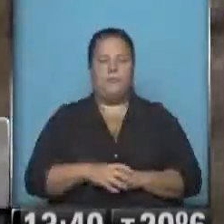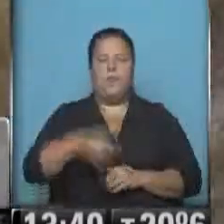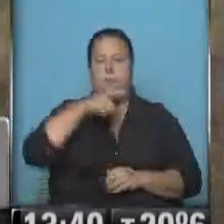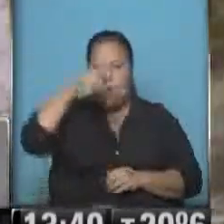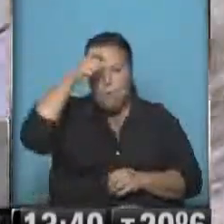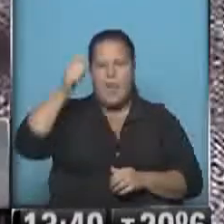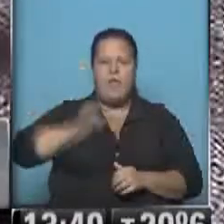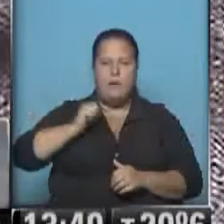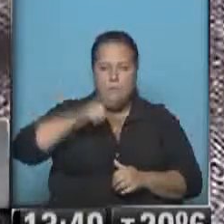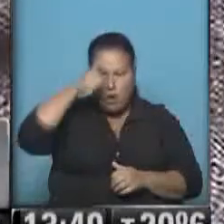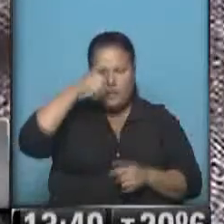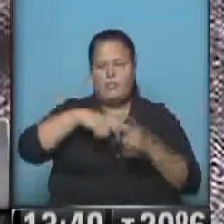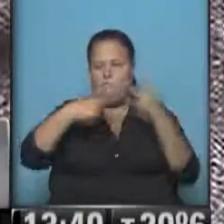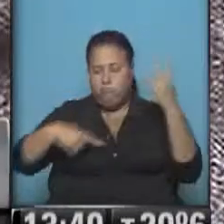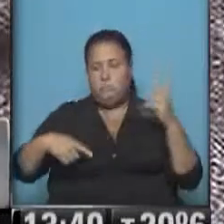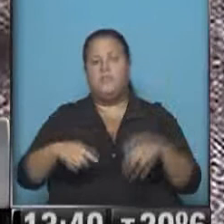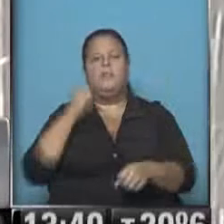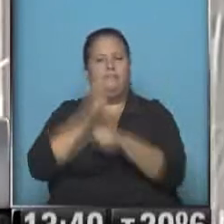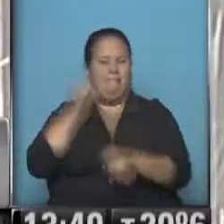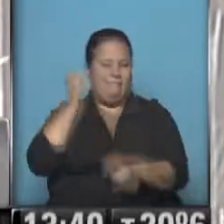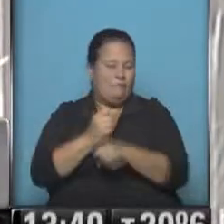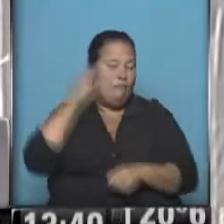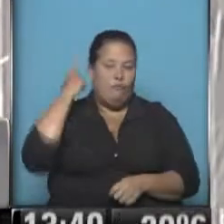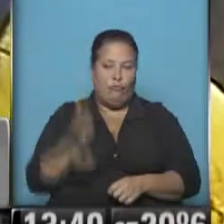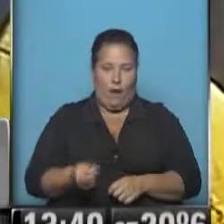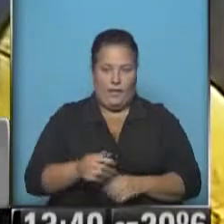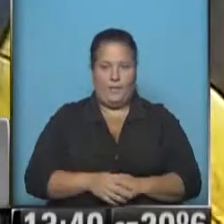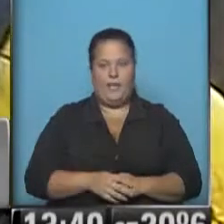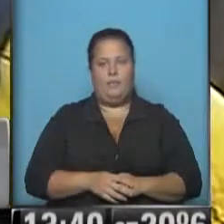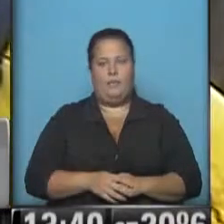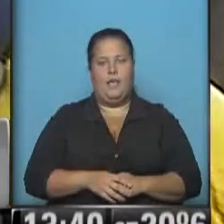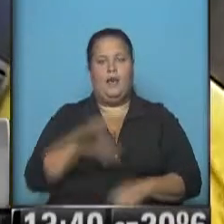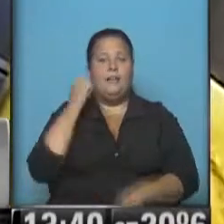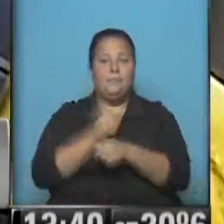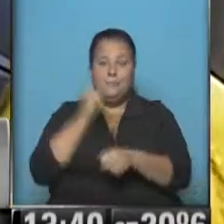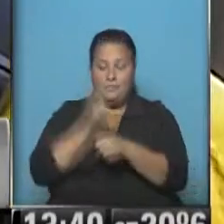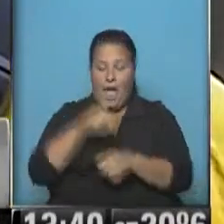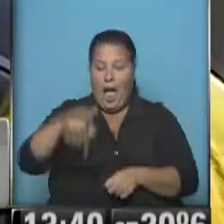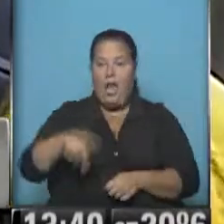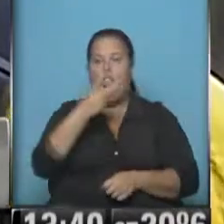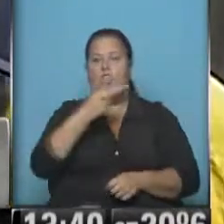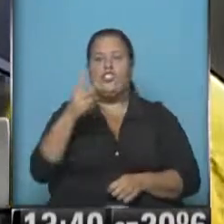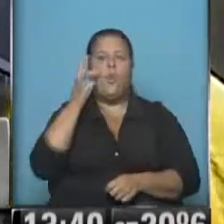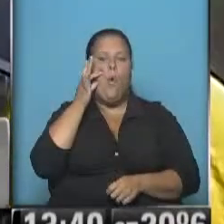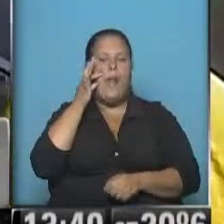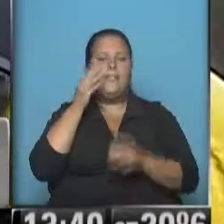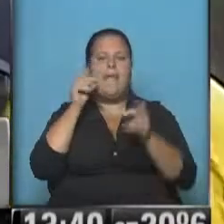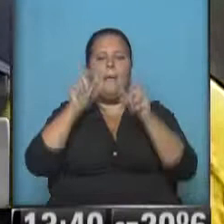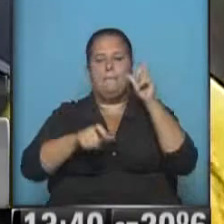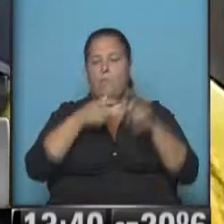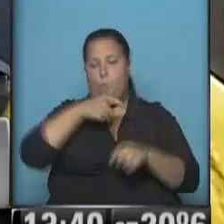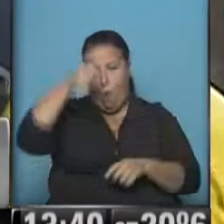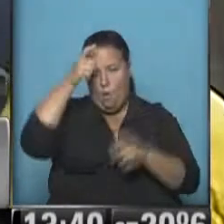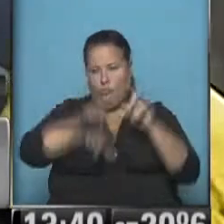Brigadistas, gendarmes y policías trabajan a destajo. Se ha trabajado en este momento con 240 combatientes al